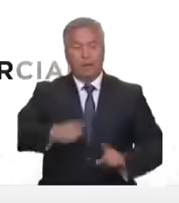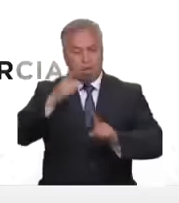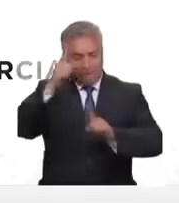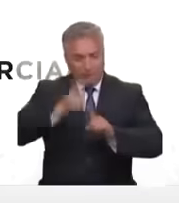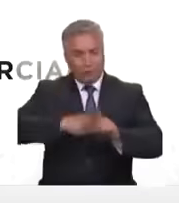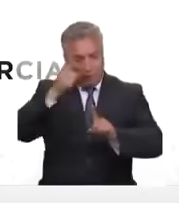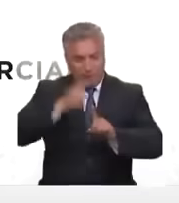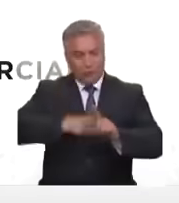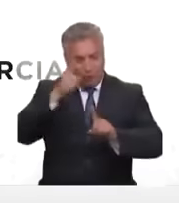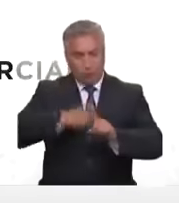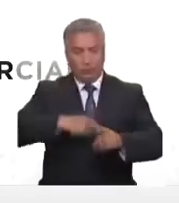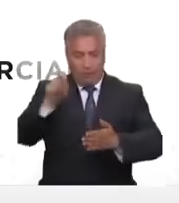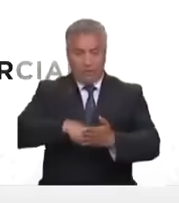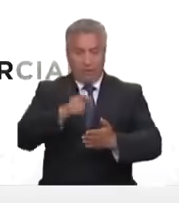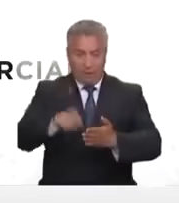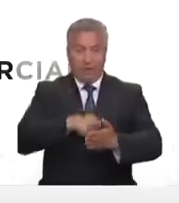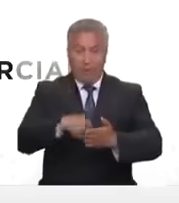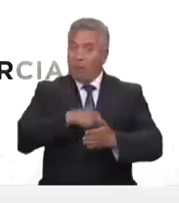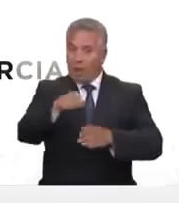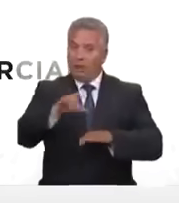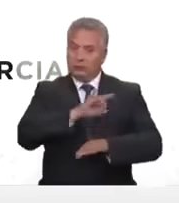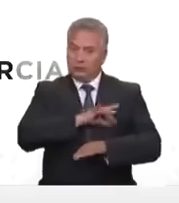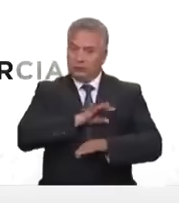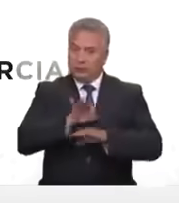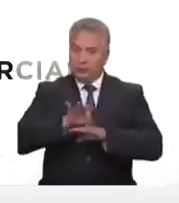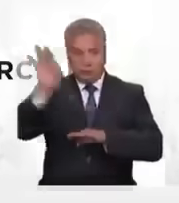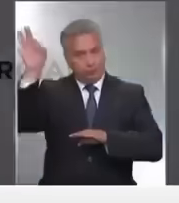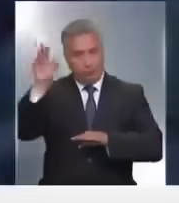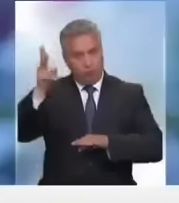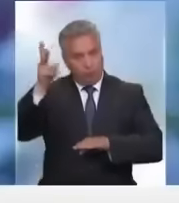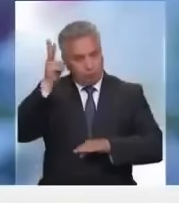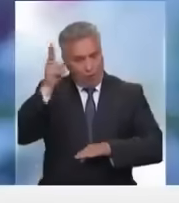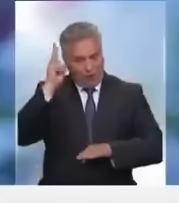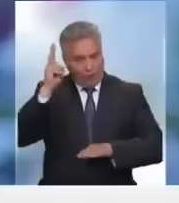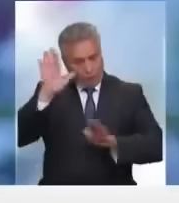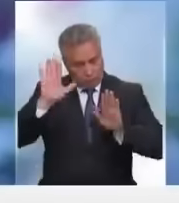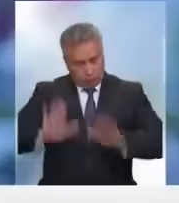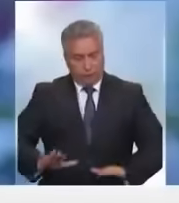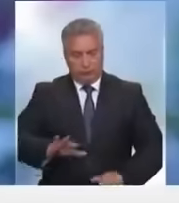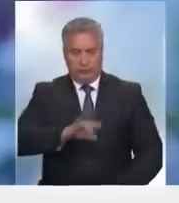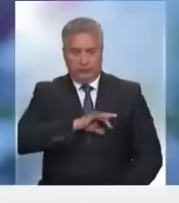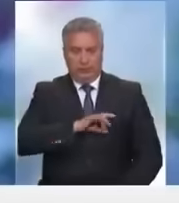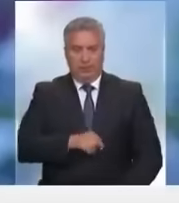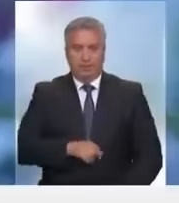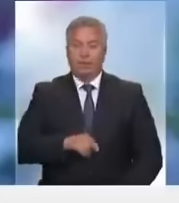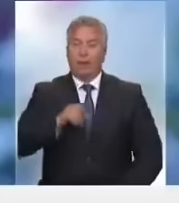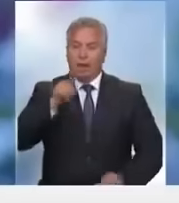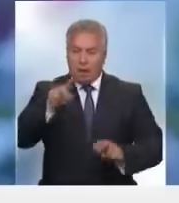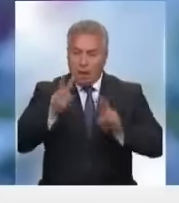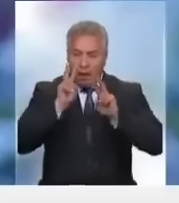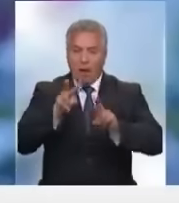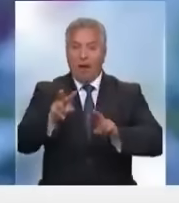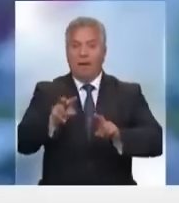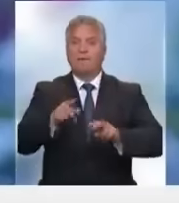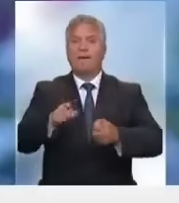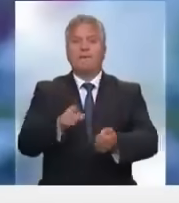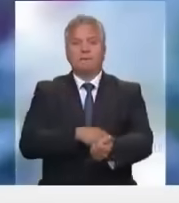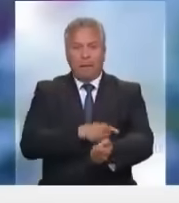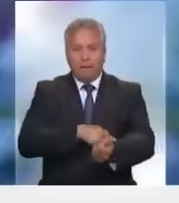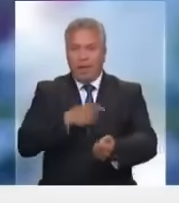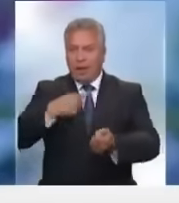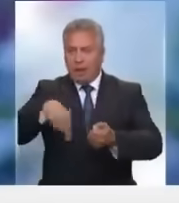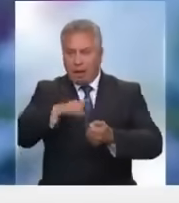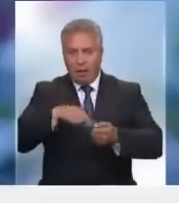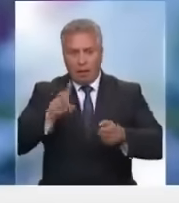y arraigo. Acá lo que nosotros vimos es que era una familia que encontró un mercado